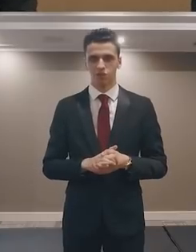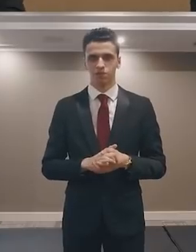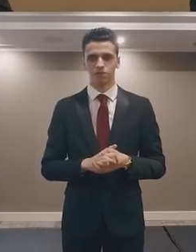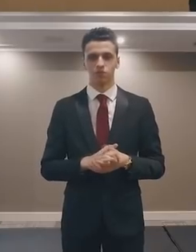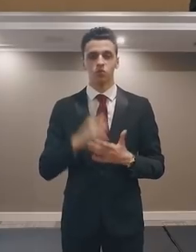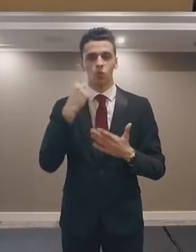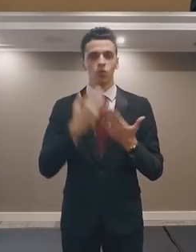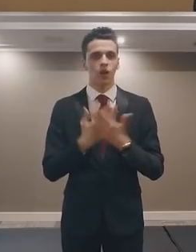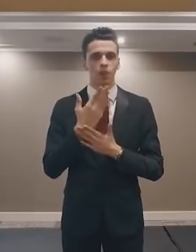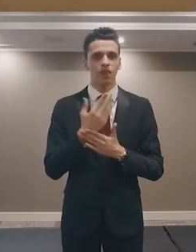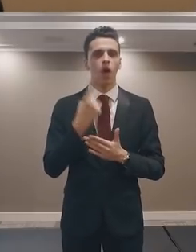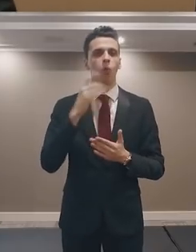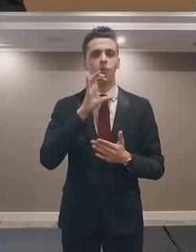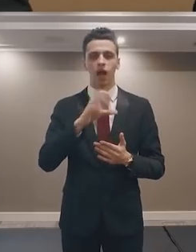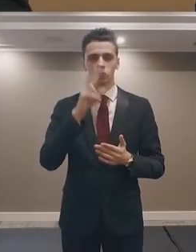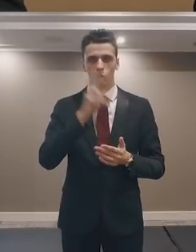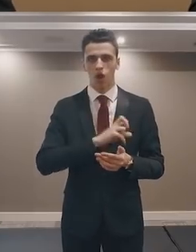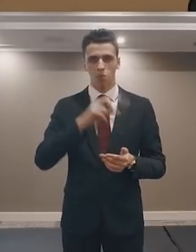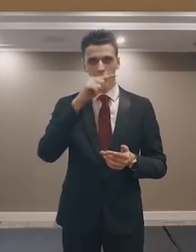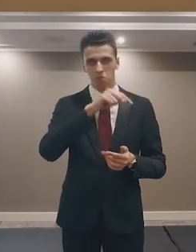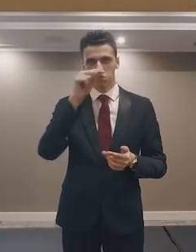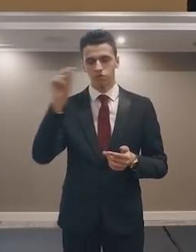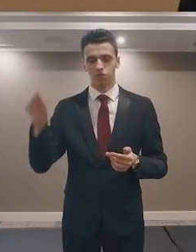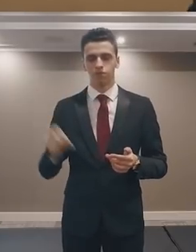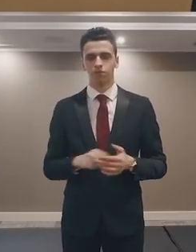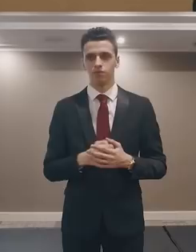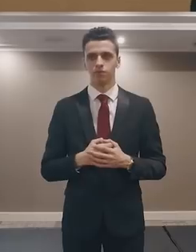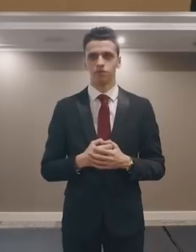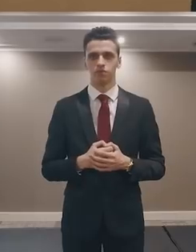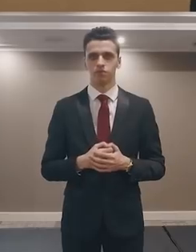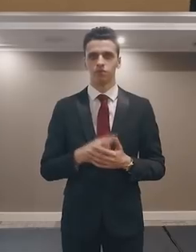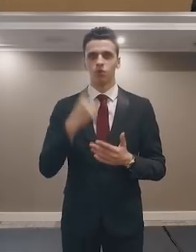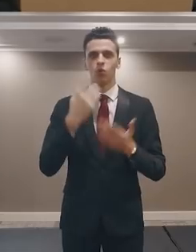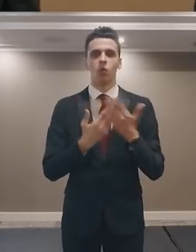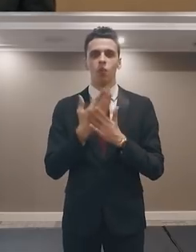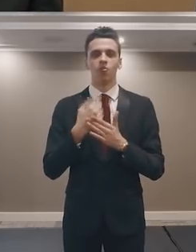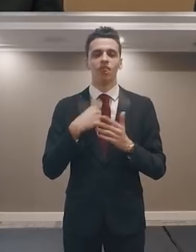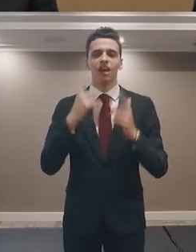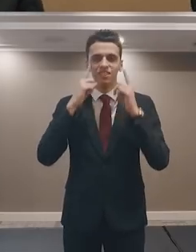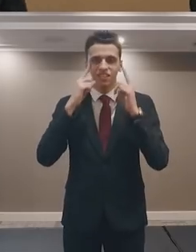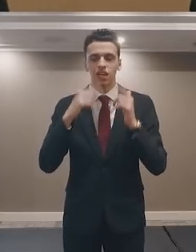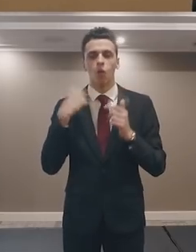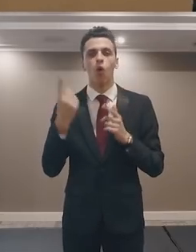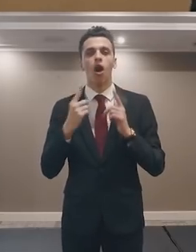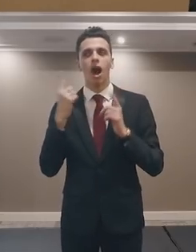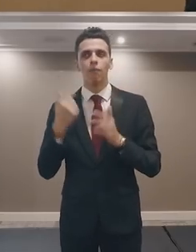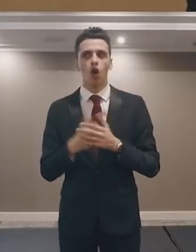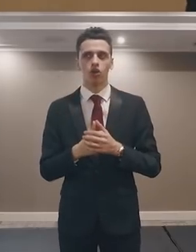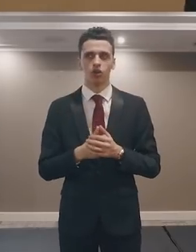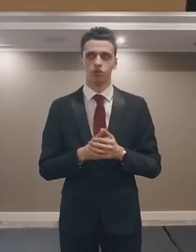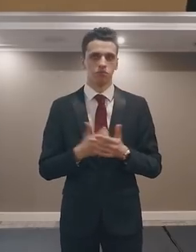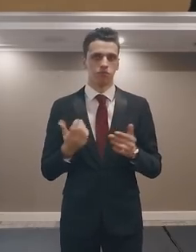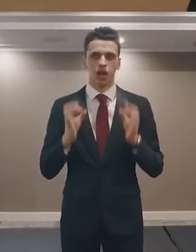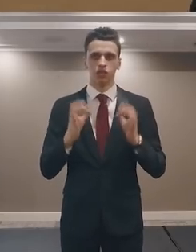en sitios que jamás imaginabas estar eso me pasa a mí un día estaba en china otro día en corella otro día en japón cuánta gente